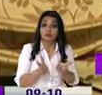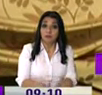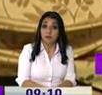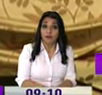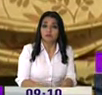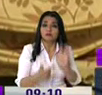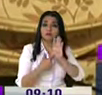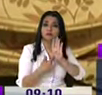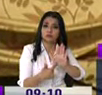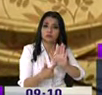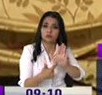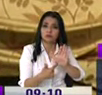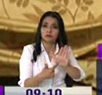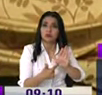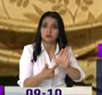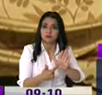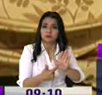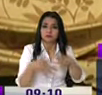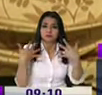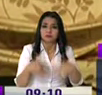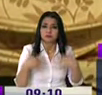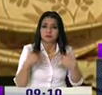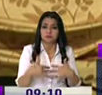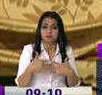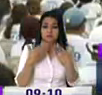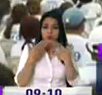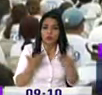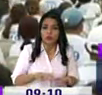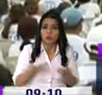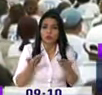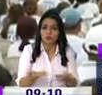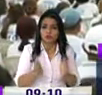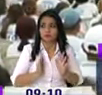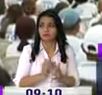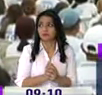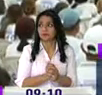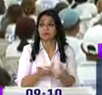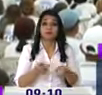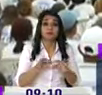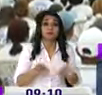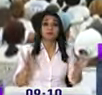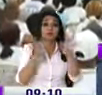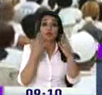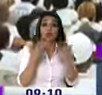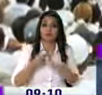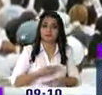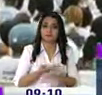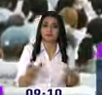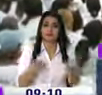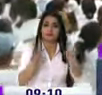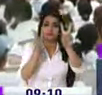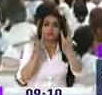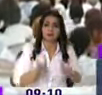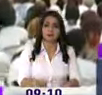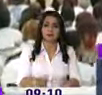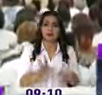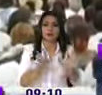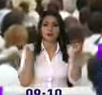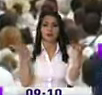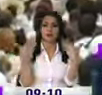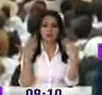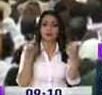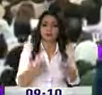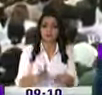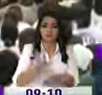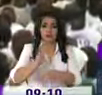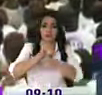haber demostrado una extraordinaria generosidad. De ahí que se anunciaron importantes obras y se tocaron otros temas en relación a Guayaquil